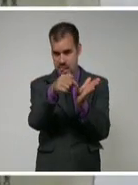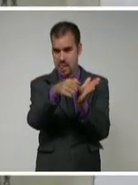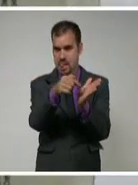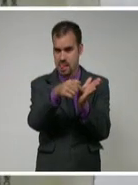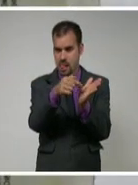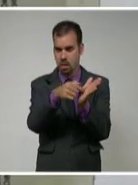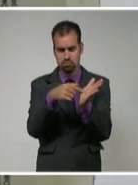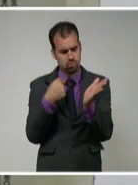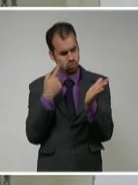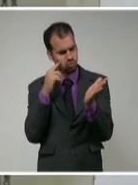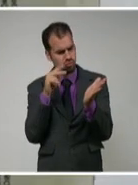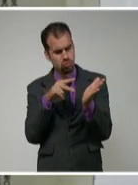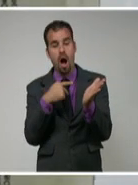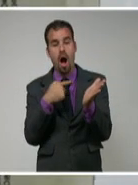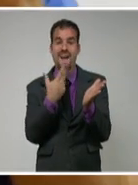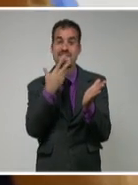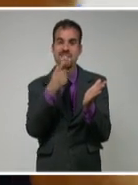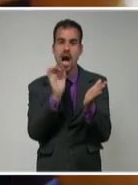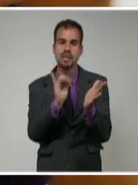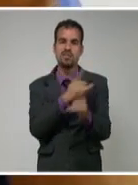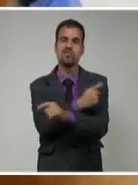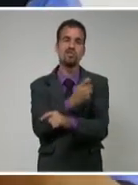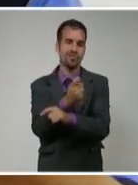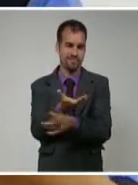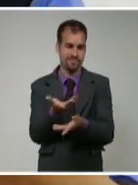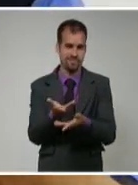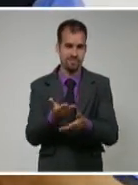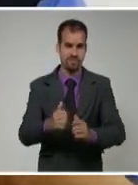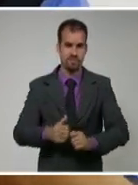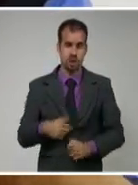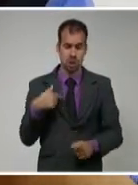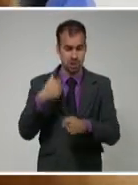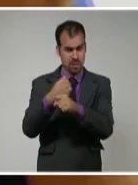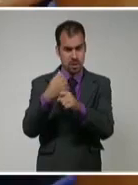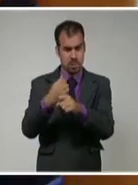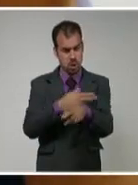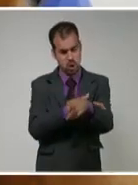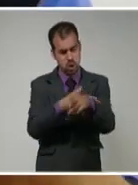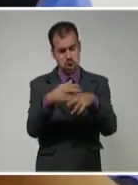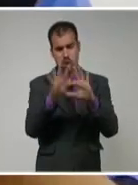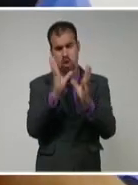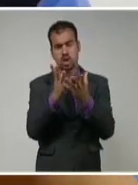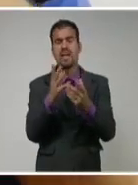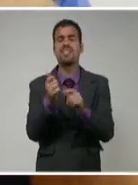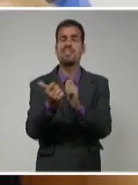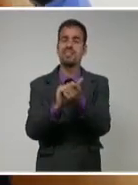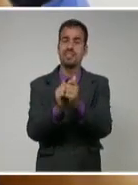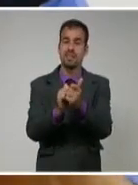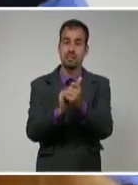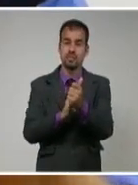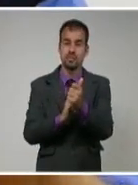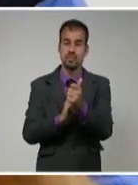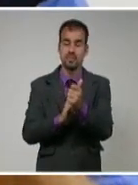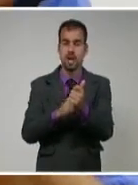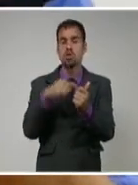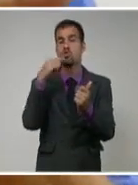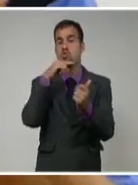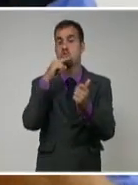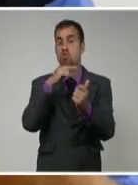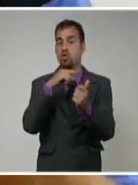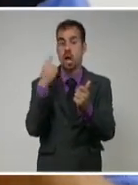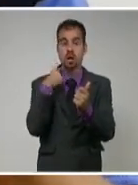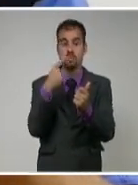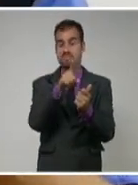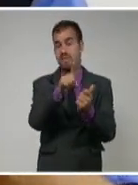interés por la docencia. Mi carrera en deporte, te puedo decir que en Moscú 80 fue importantísimo. Los